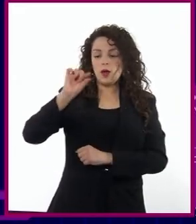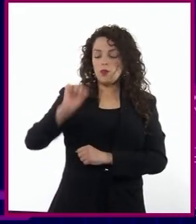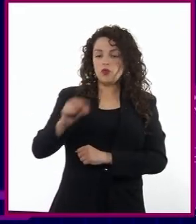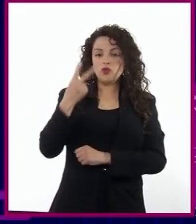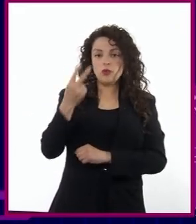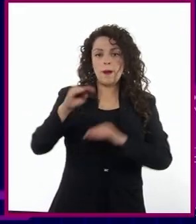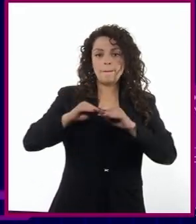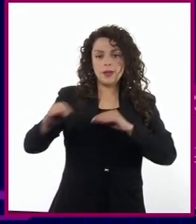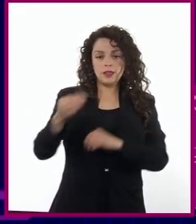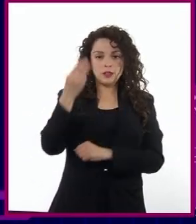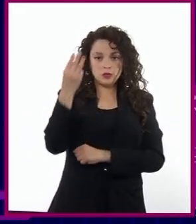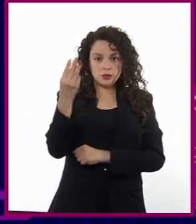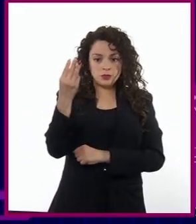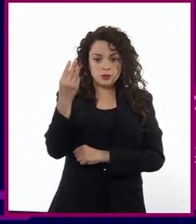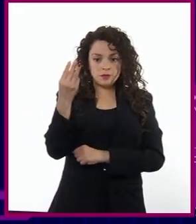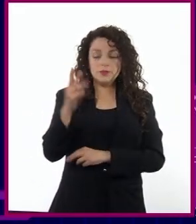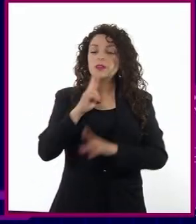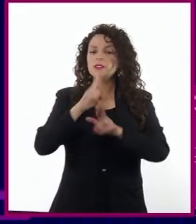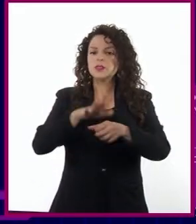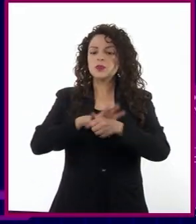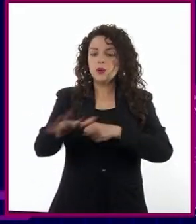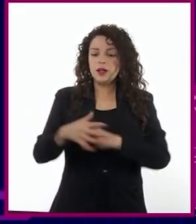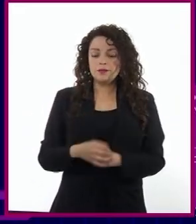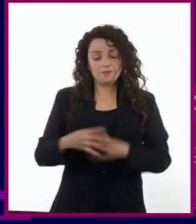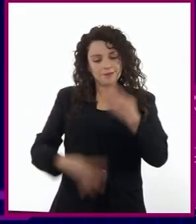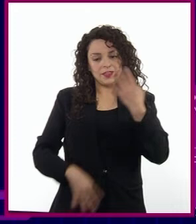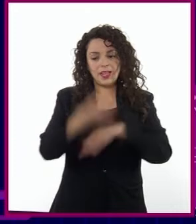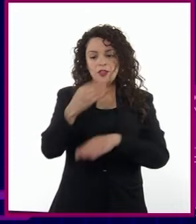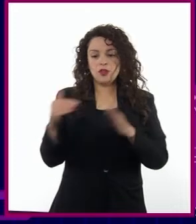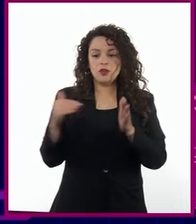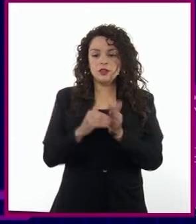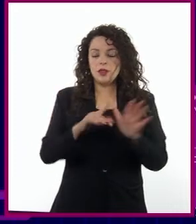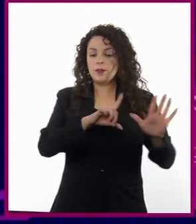3.835.2 metros cúbicos es igual a